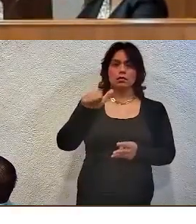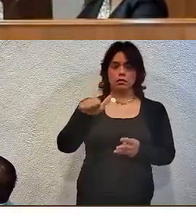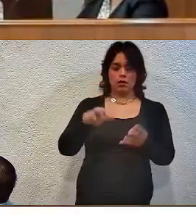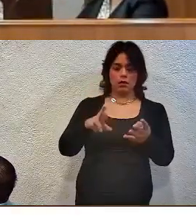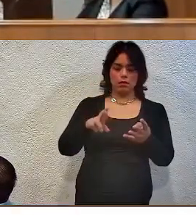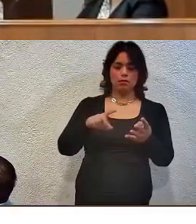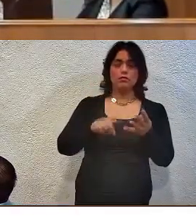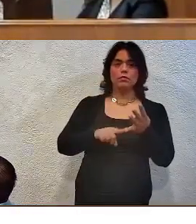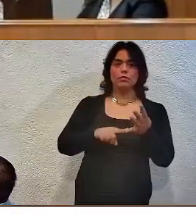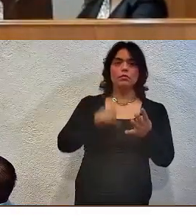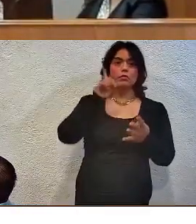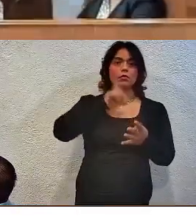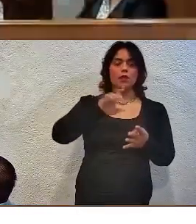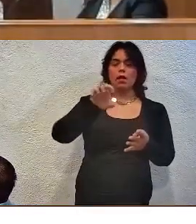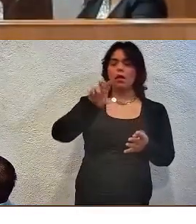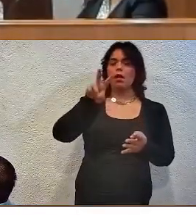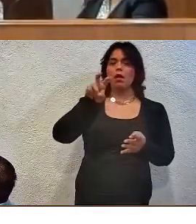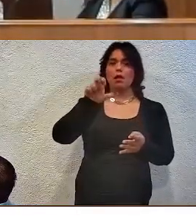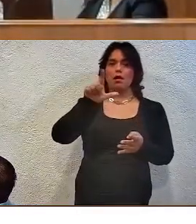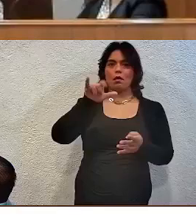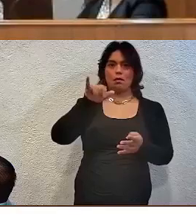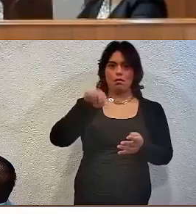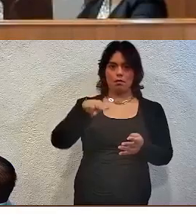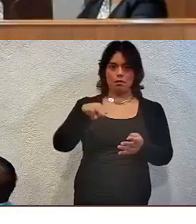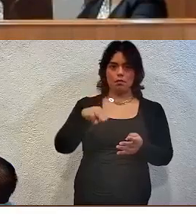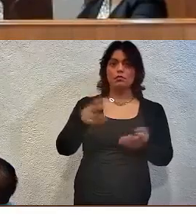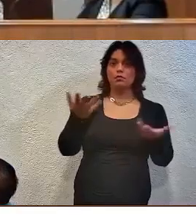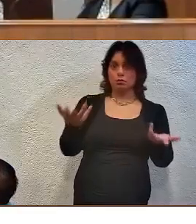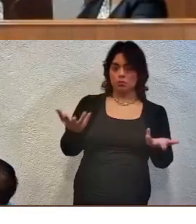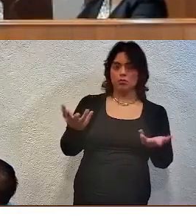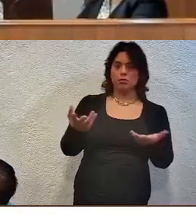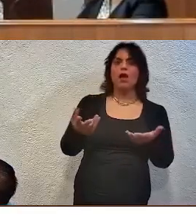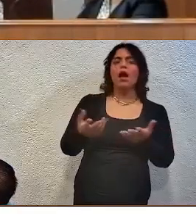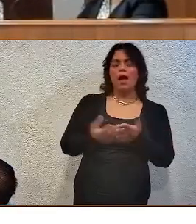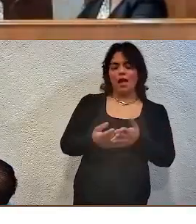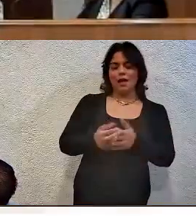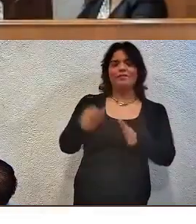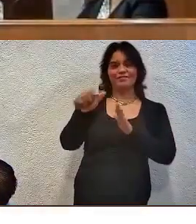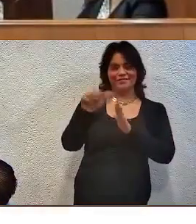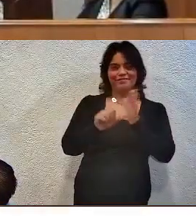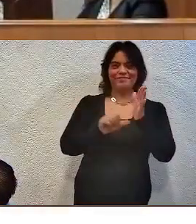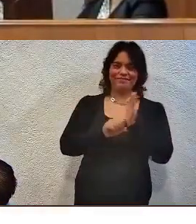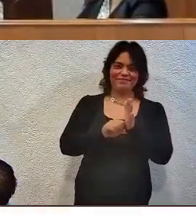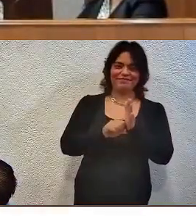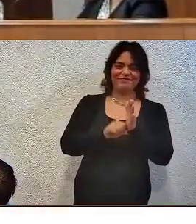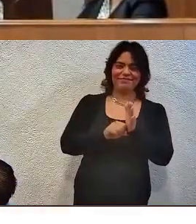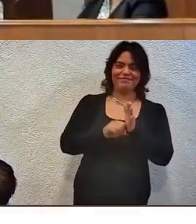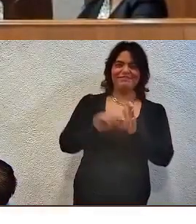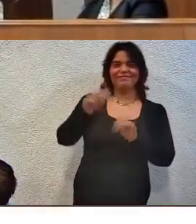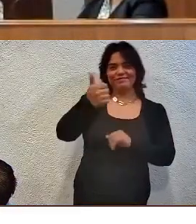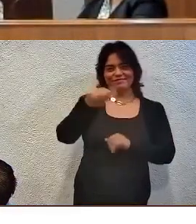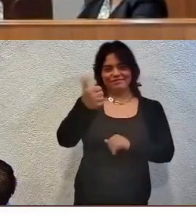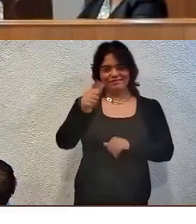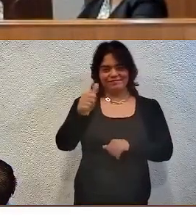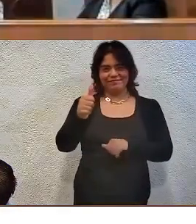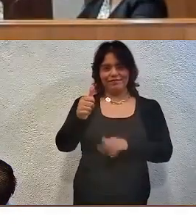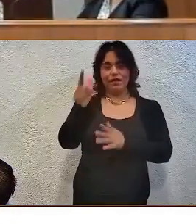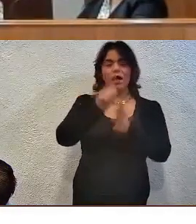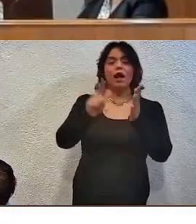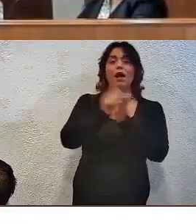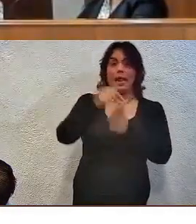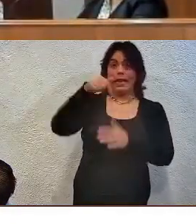y la magistrada Evelyn Rodríguez Chinol, por lo que en términos del artículo 11, párrafo primero de la Ley Orgánica de este